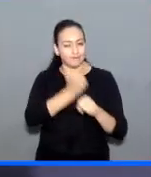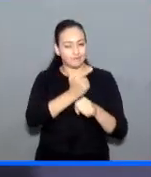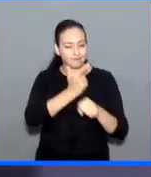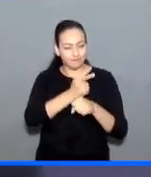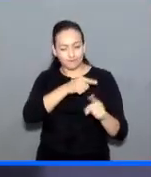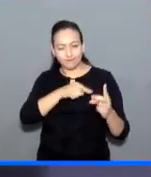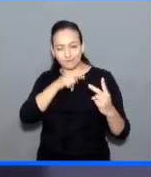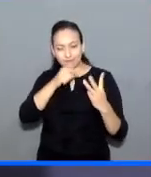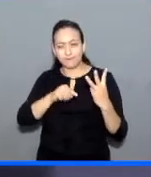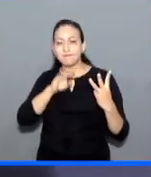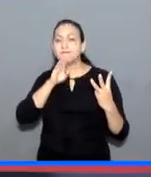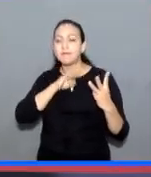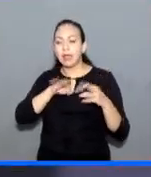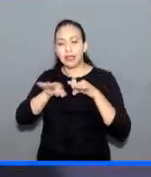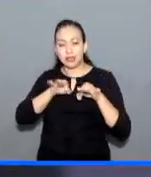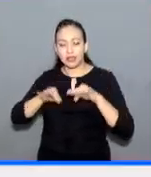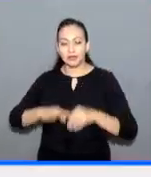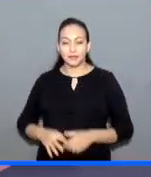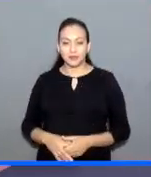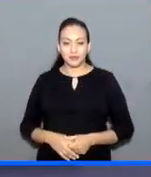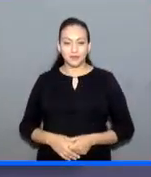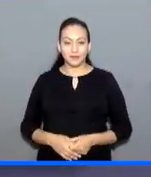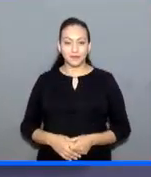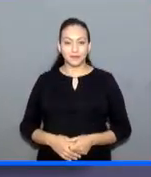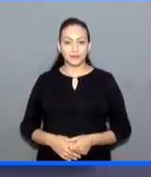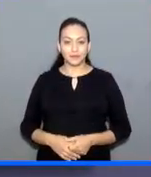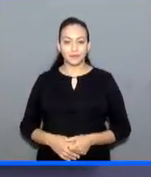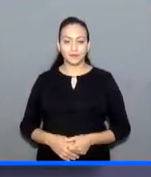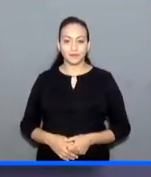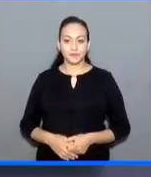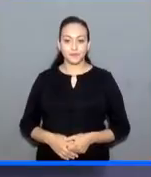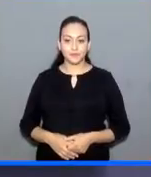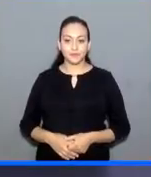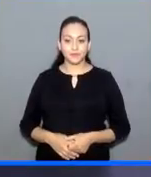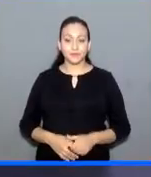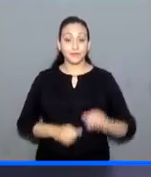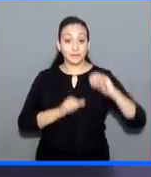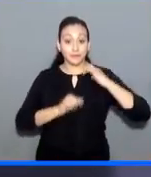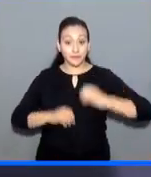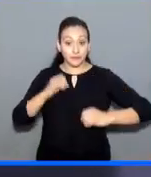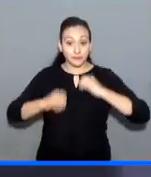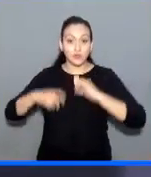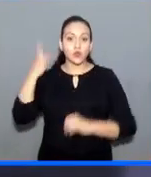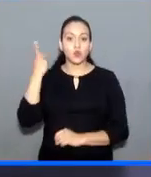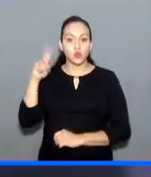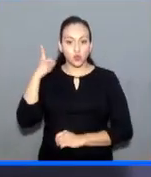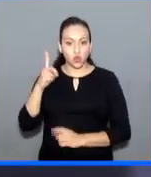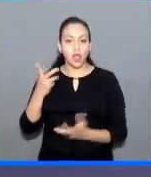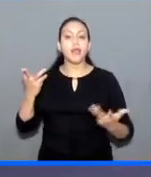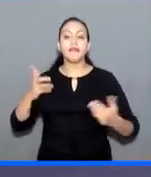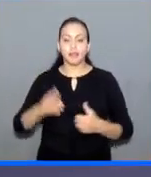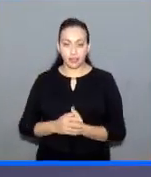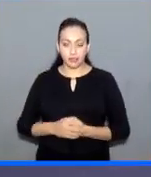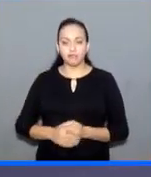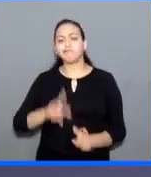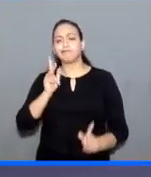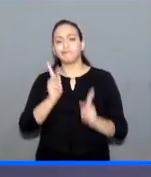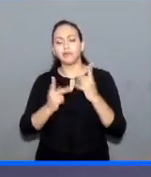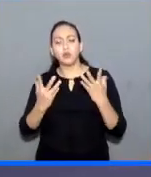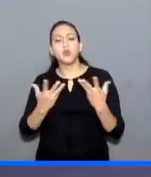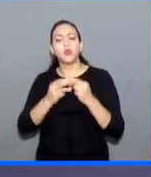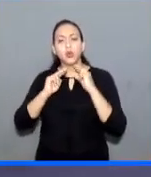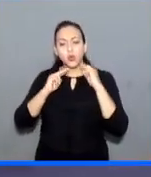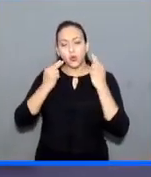el desempeño de sus cargos. El Poder Judicial de Durango llevó a cabo una charla en la Unidad de Control de